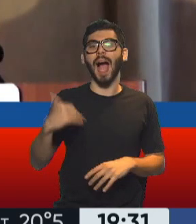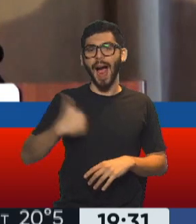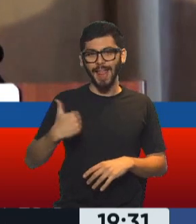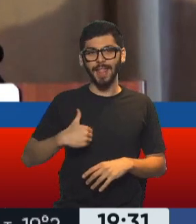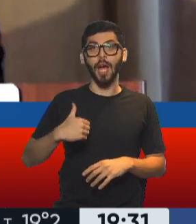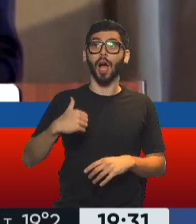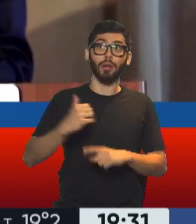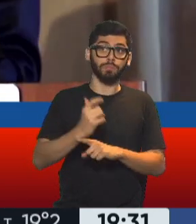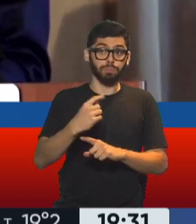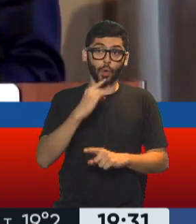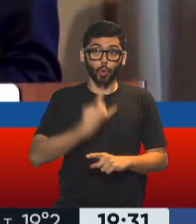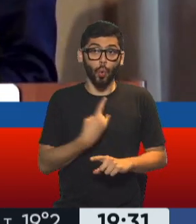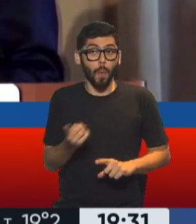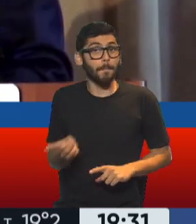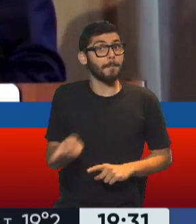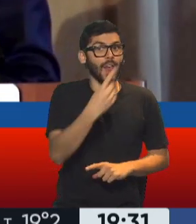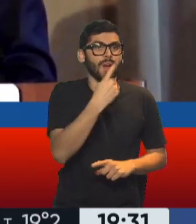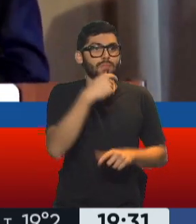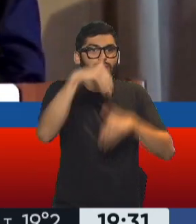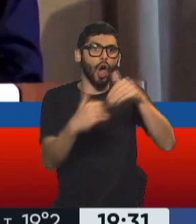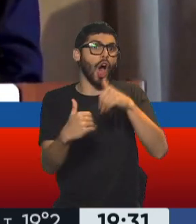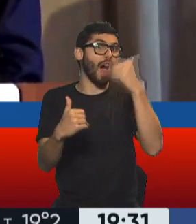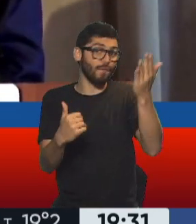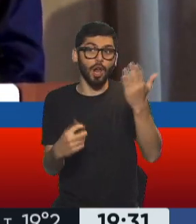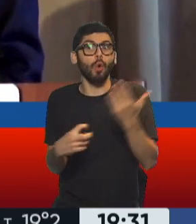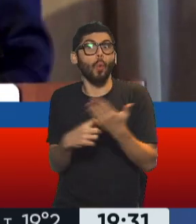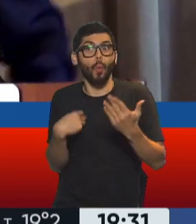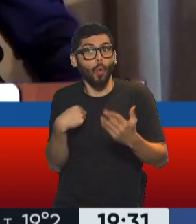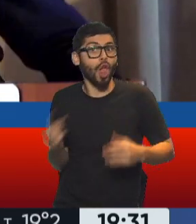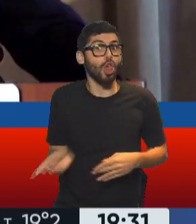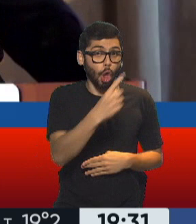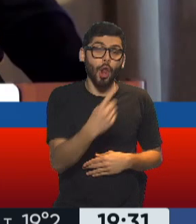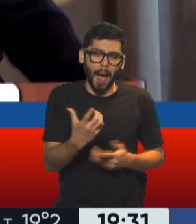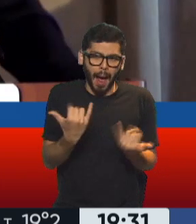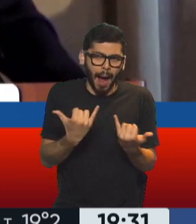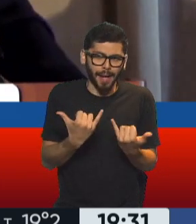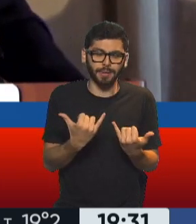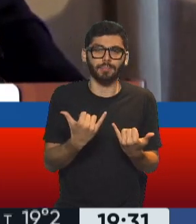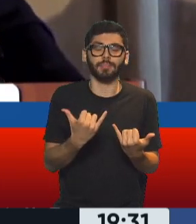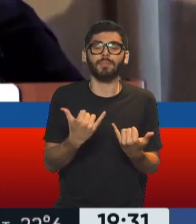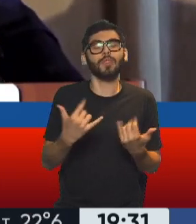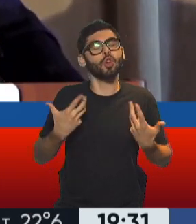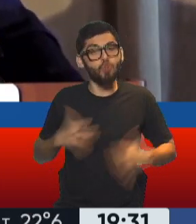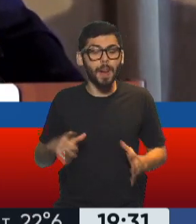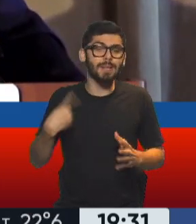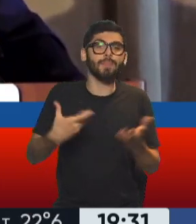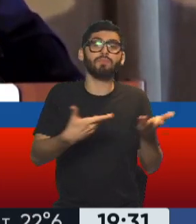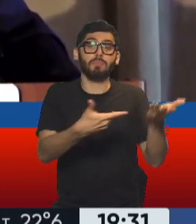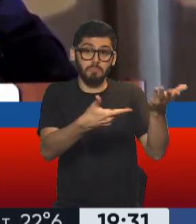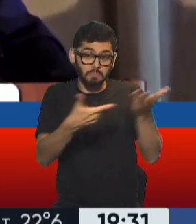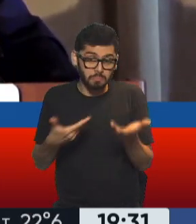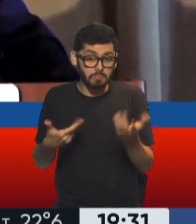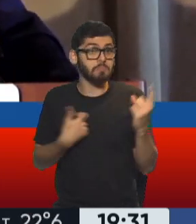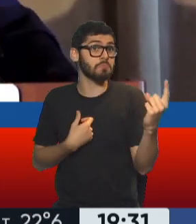mandar observadores internacionales a los procesos electorales de otro país. Lo normal sería que los invitaran y que